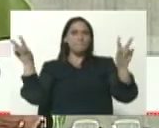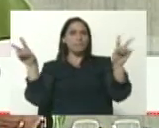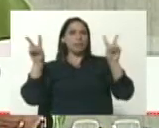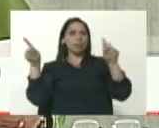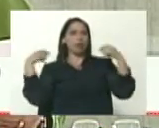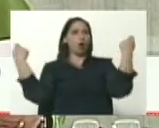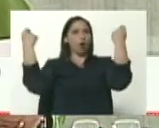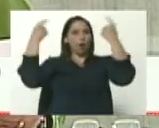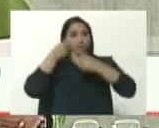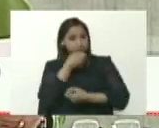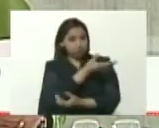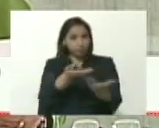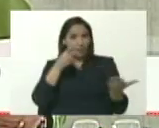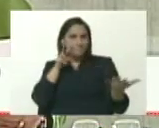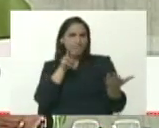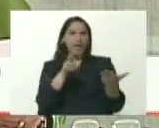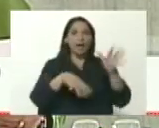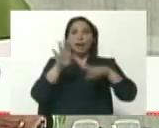Para que ustedes vean, de